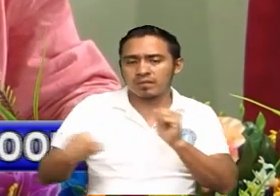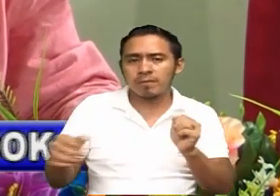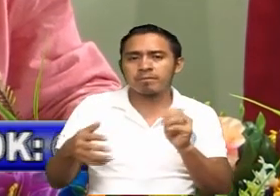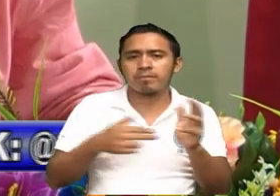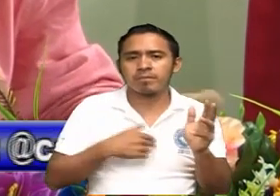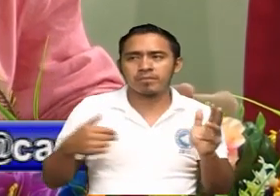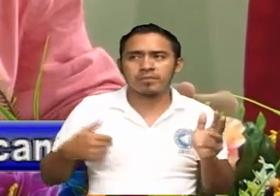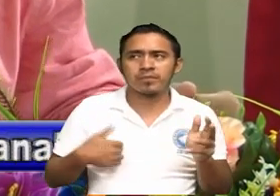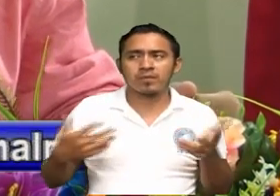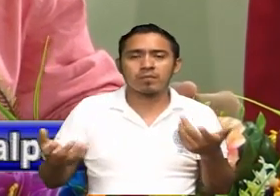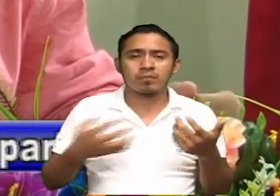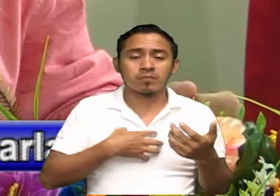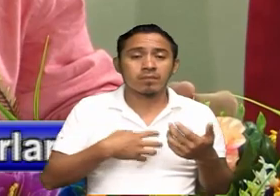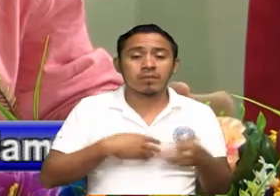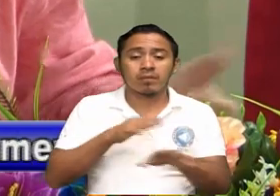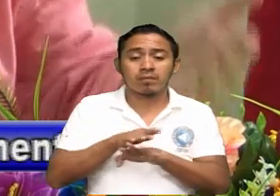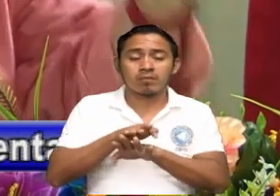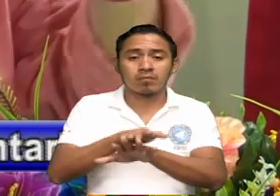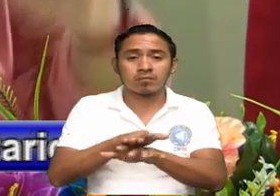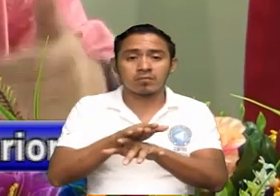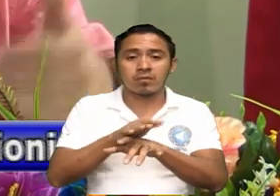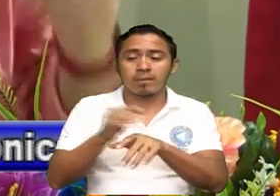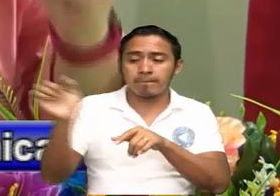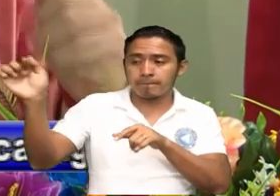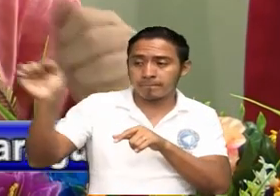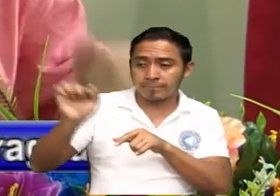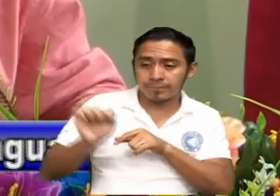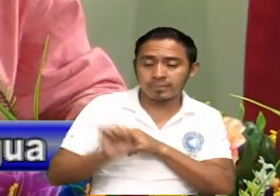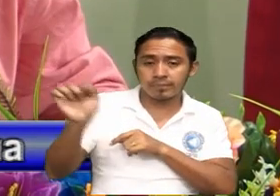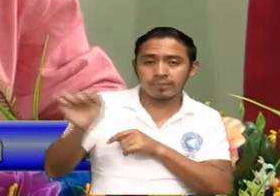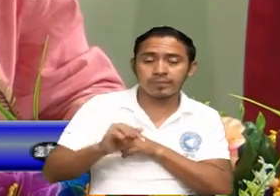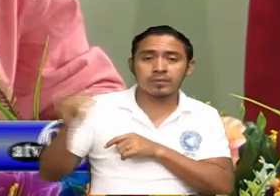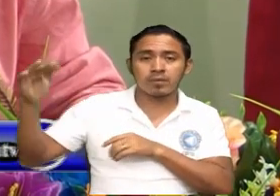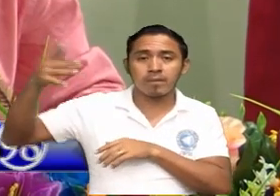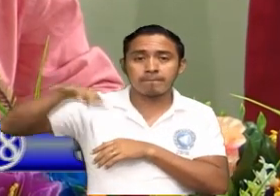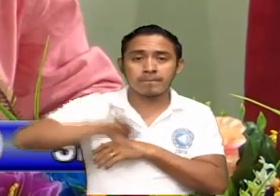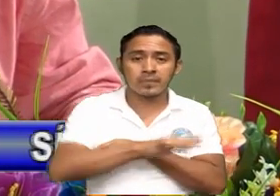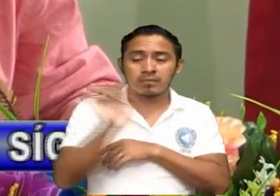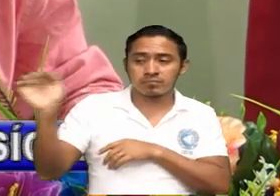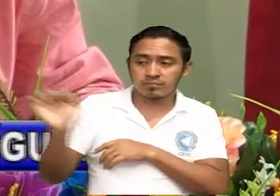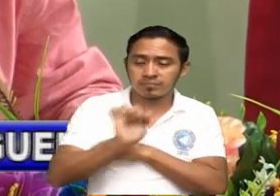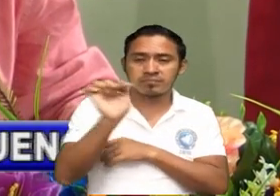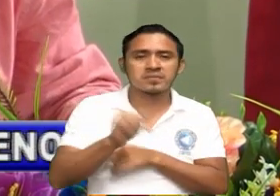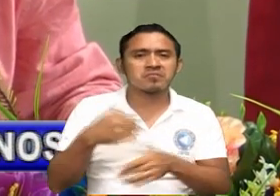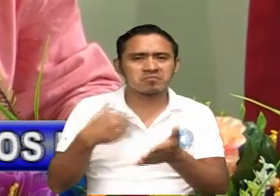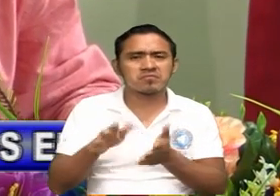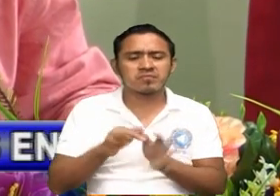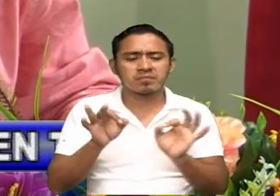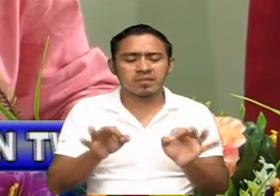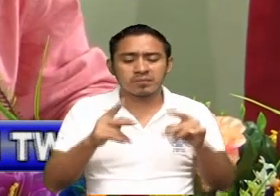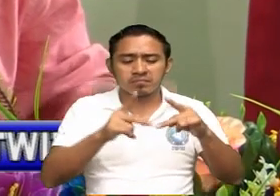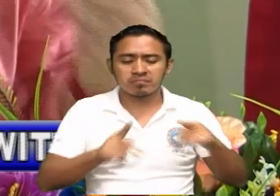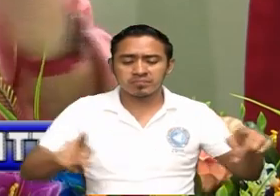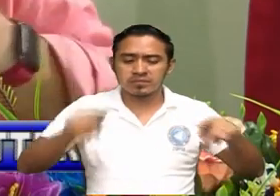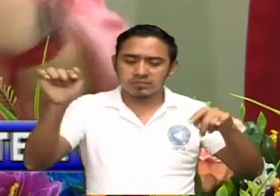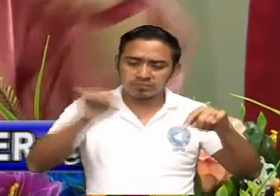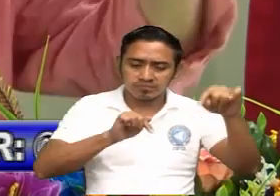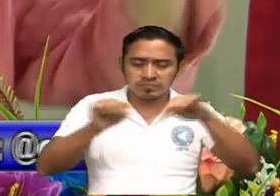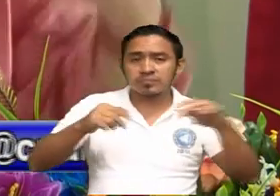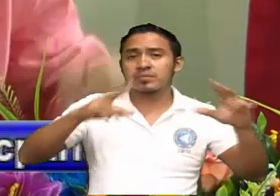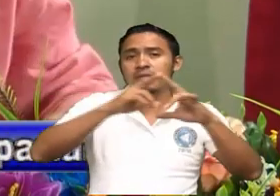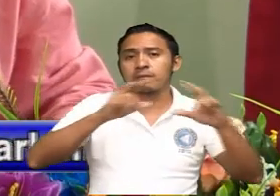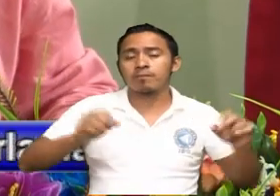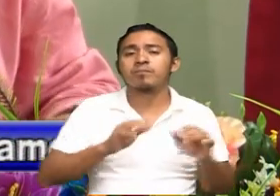que nuestras tortugas marinas puedan llegar y desovar sus huevos sin ningún problema en la costa de Nicaragua. Eso ya estamos